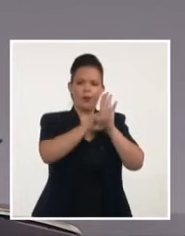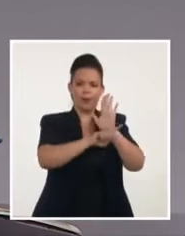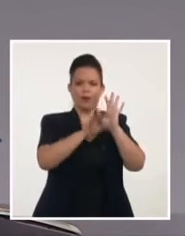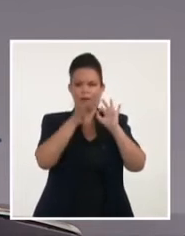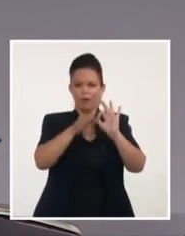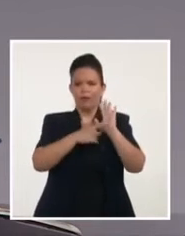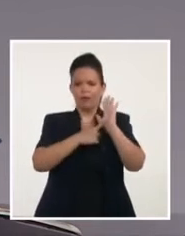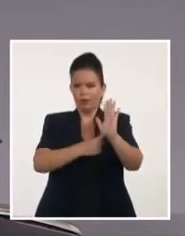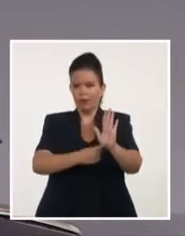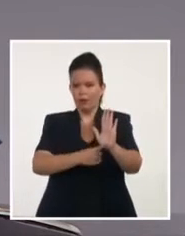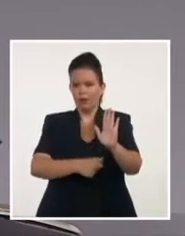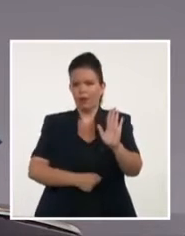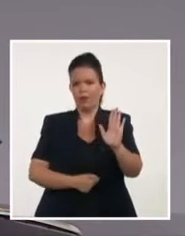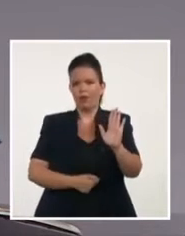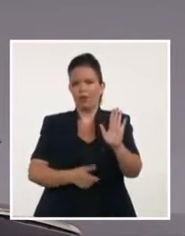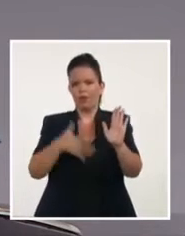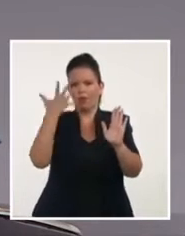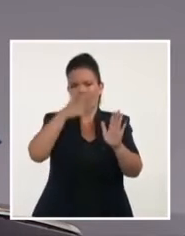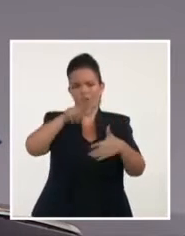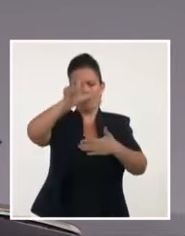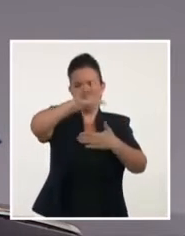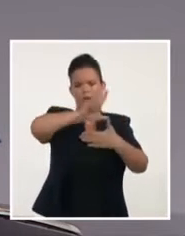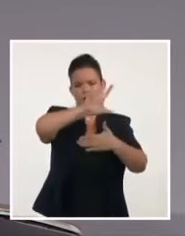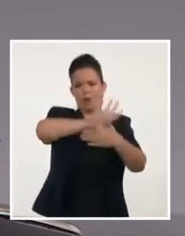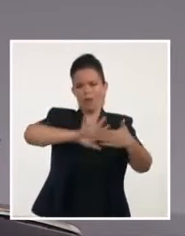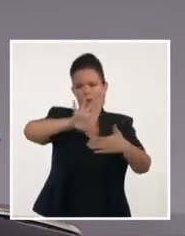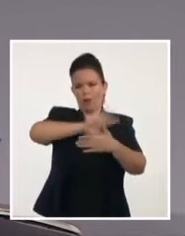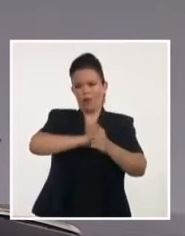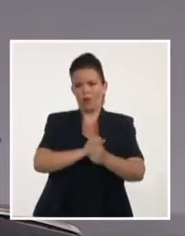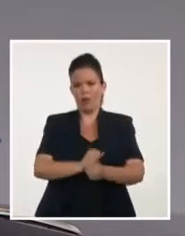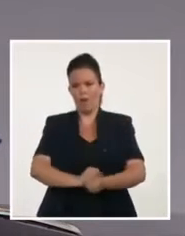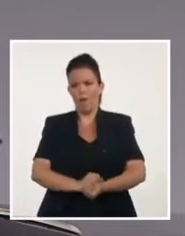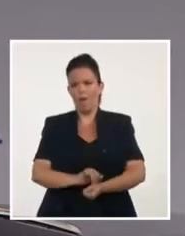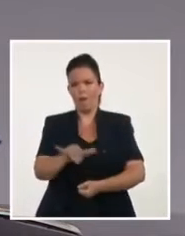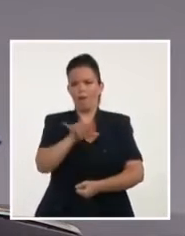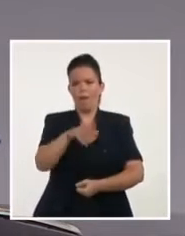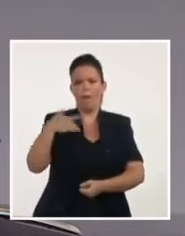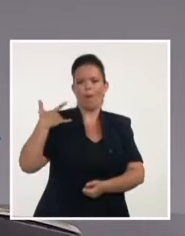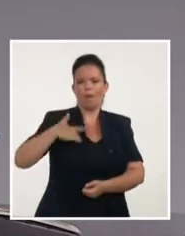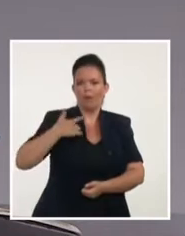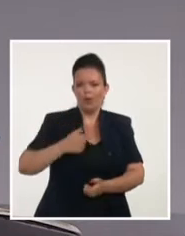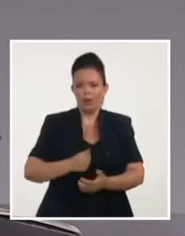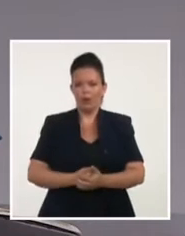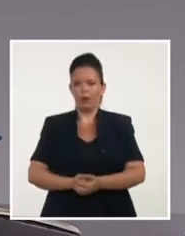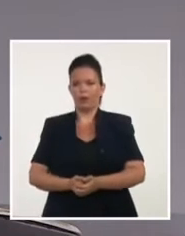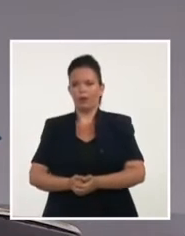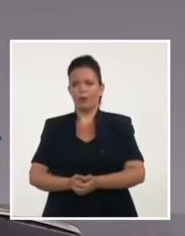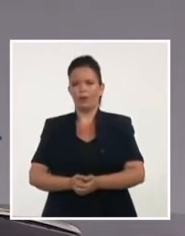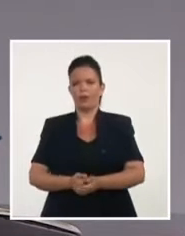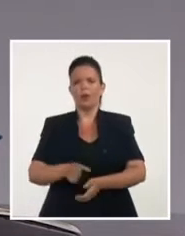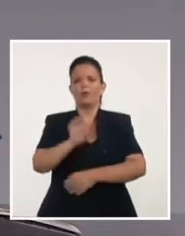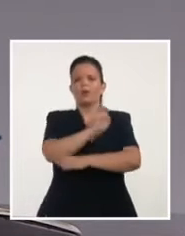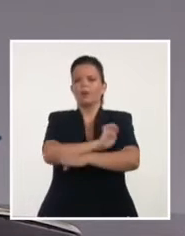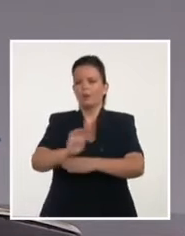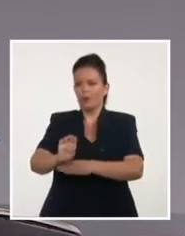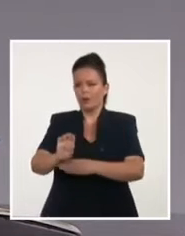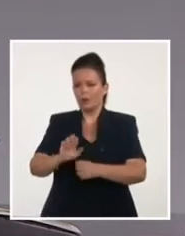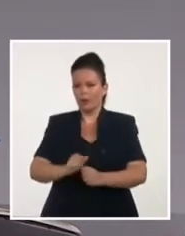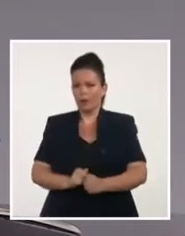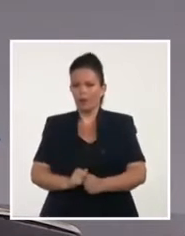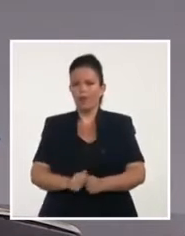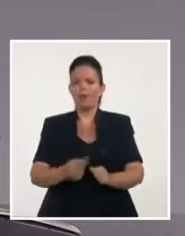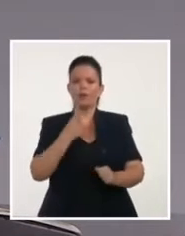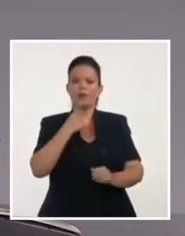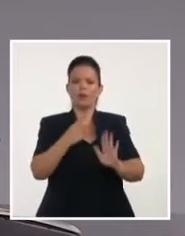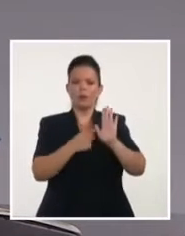nuestros compañeros de América Latina, sobre todo argentinos, ecuatorianos, que dicen que frente a